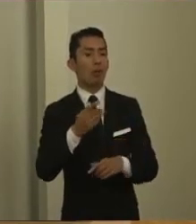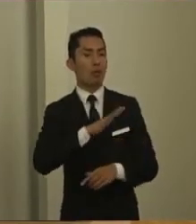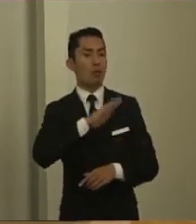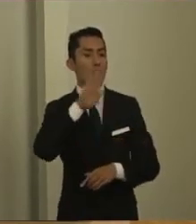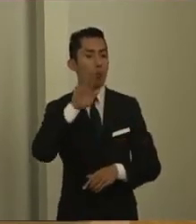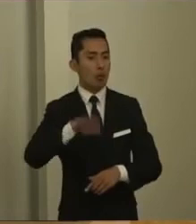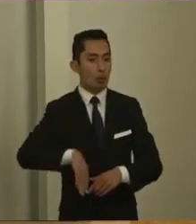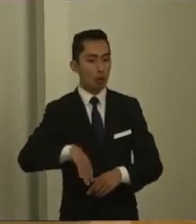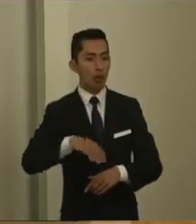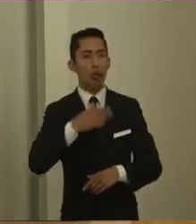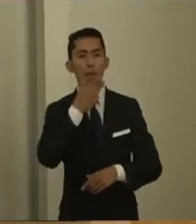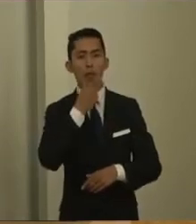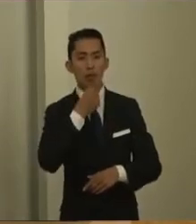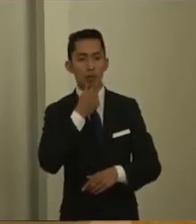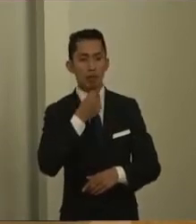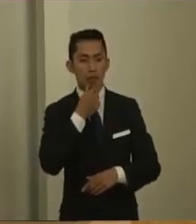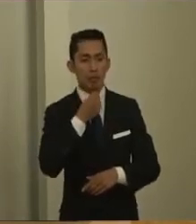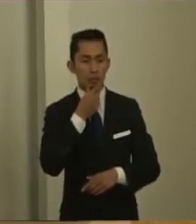rafael segovia